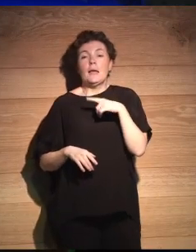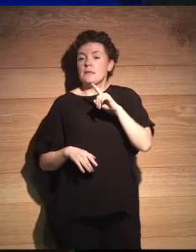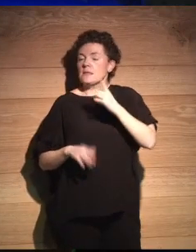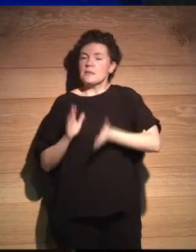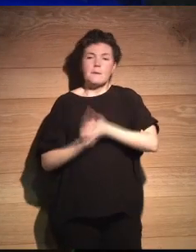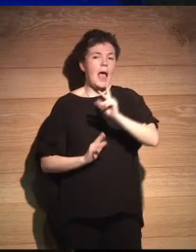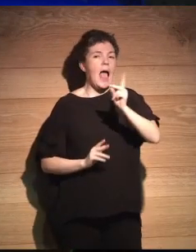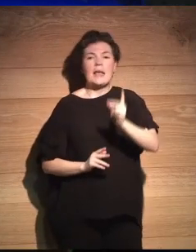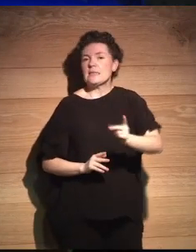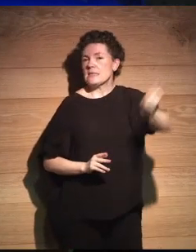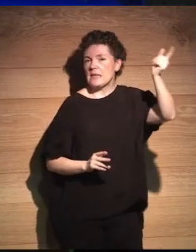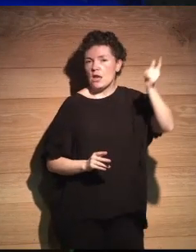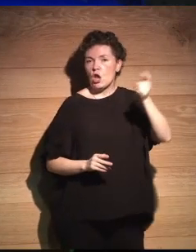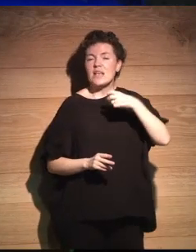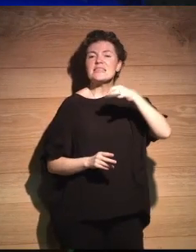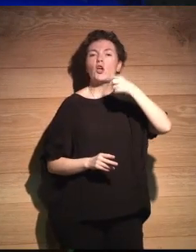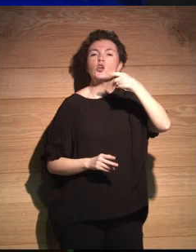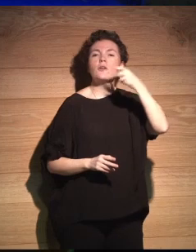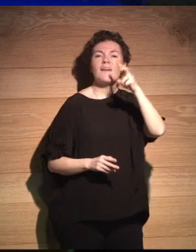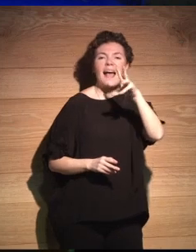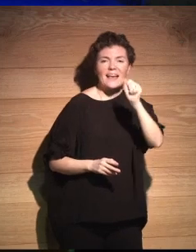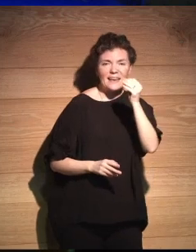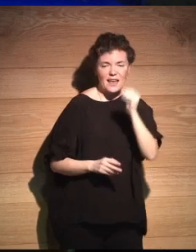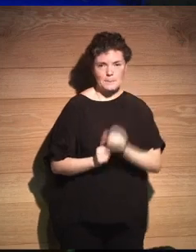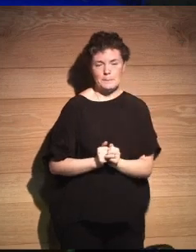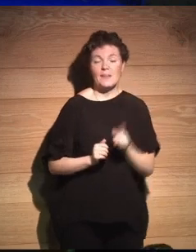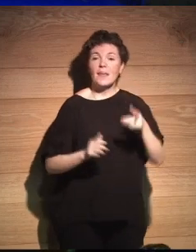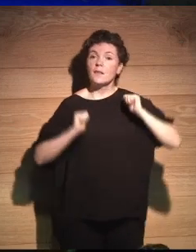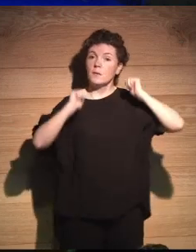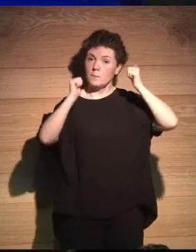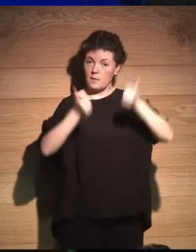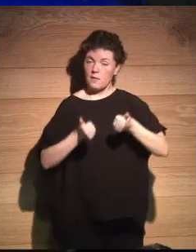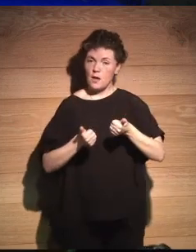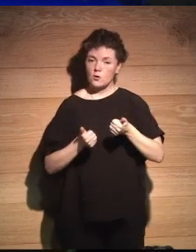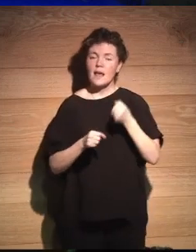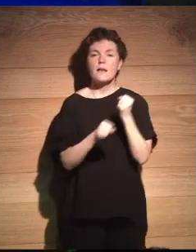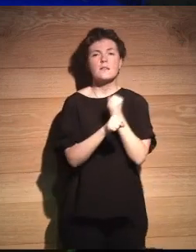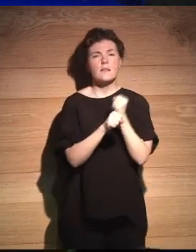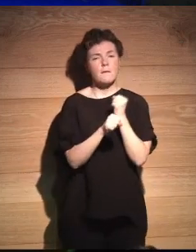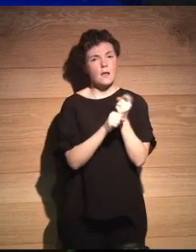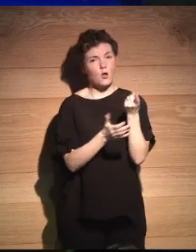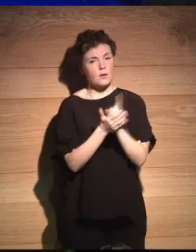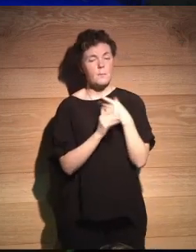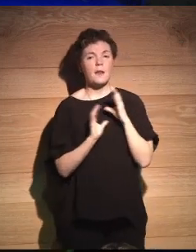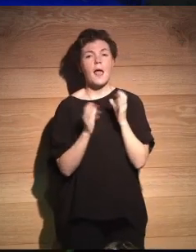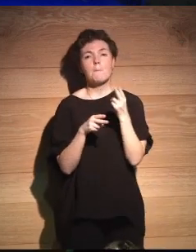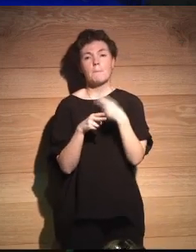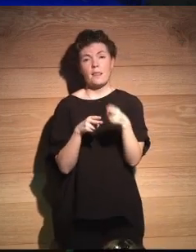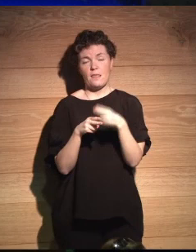exilio, Checoslovaquia. Allí comenzaron a trabajar de nuevo para el